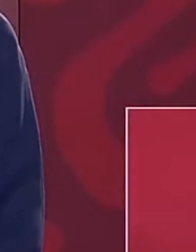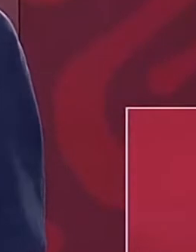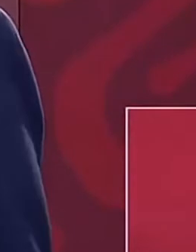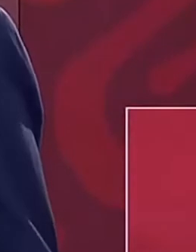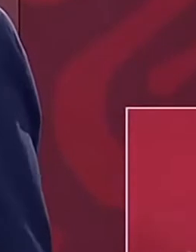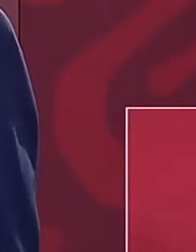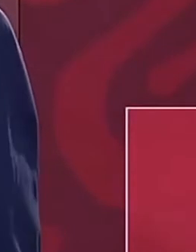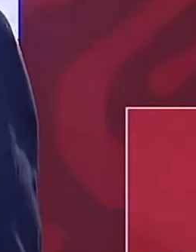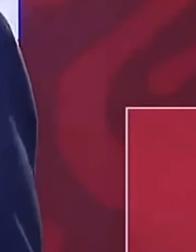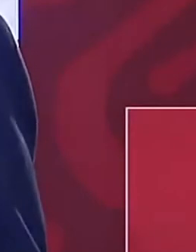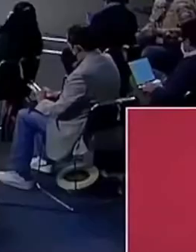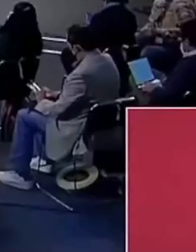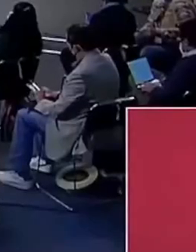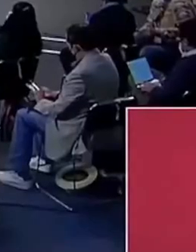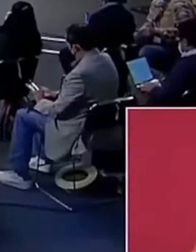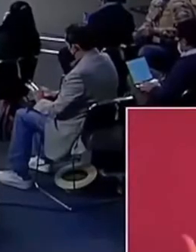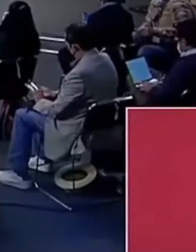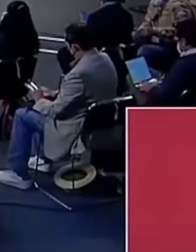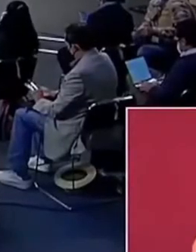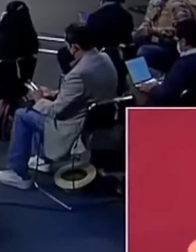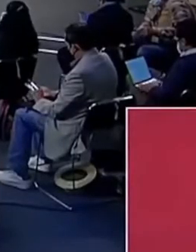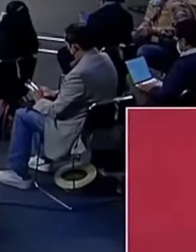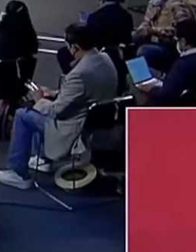Qué barbaridad, es ingobernable